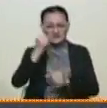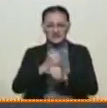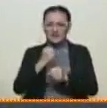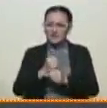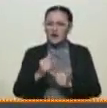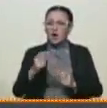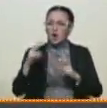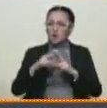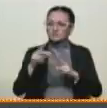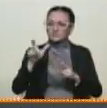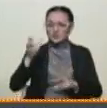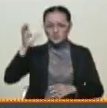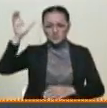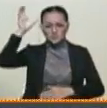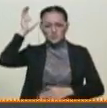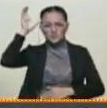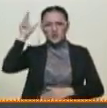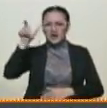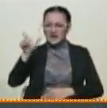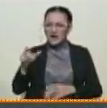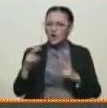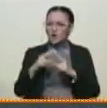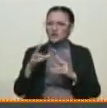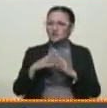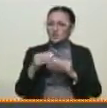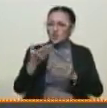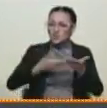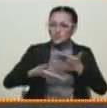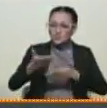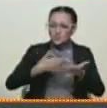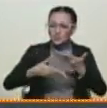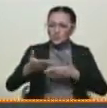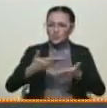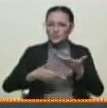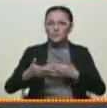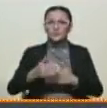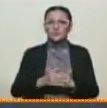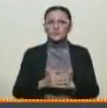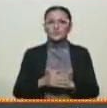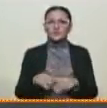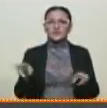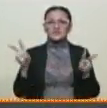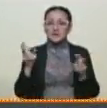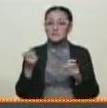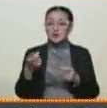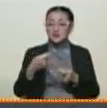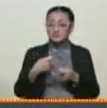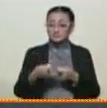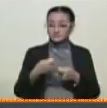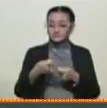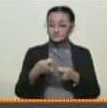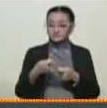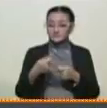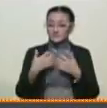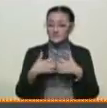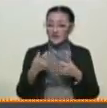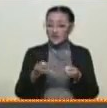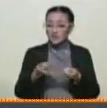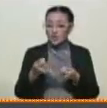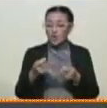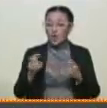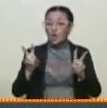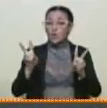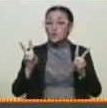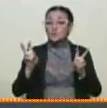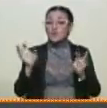conocimiento. Conoce muy bien todas las posibilidades que se abren en el campo financiero, nuevas posibilidades